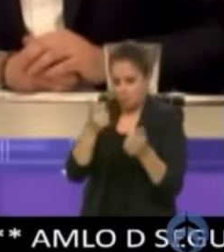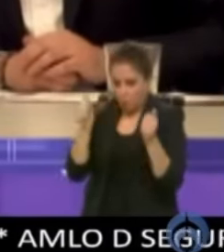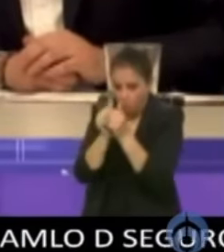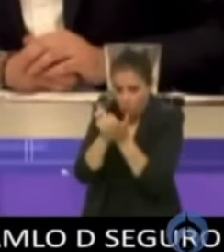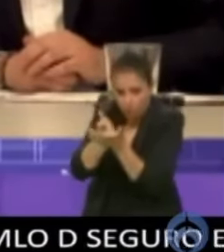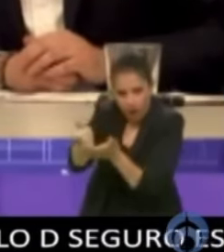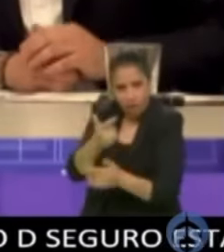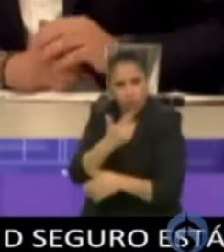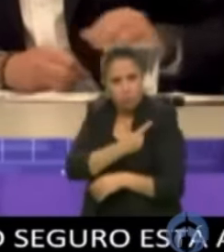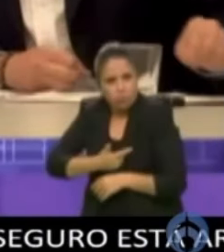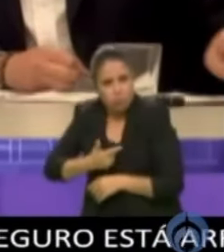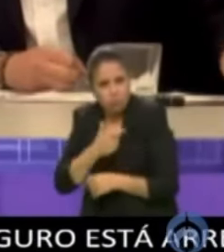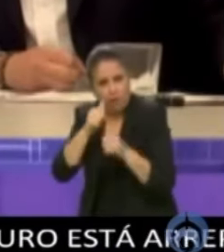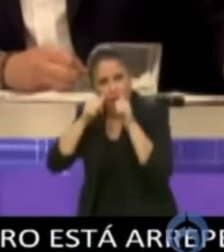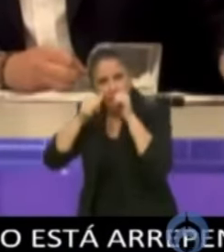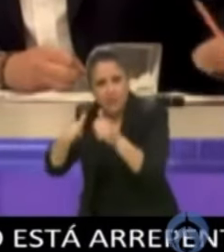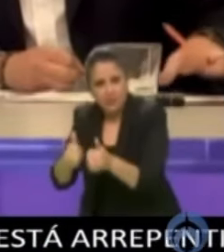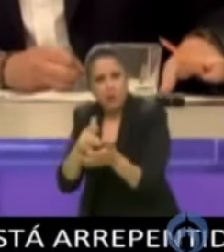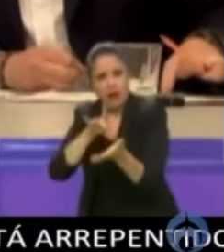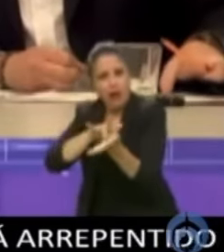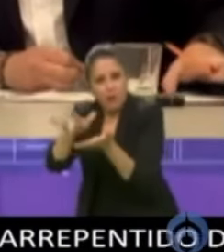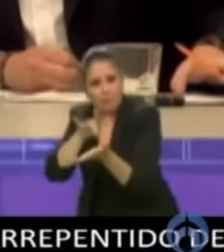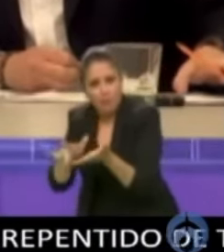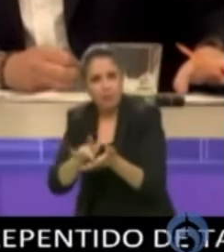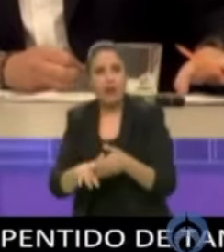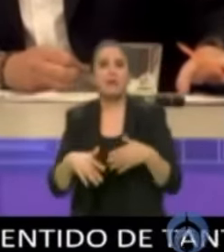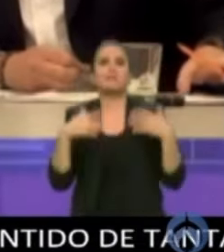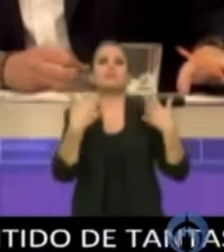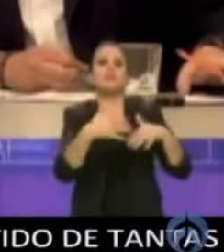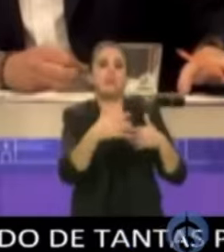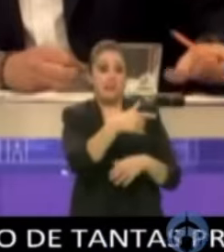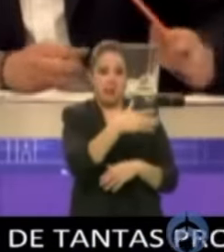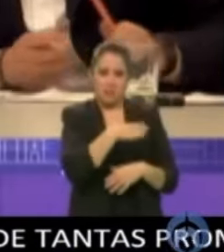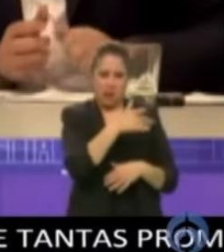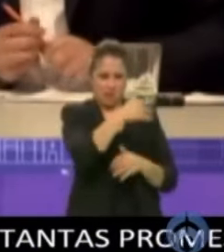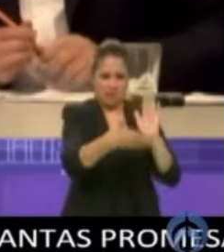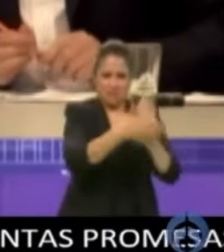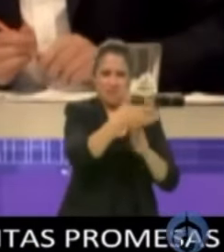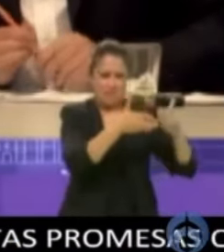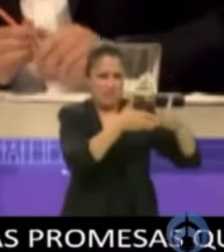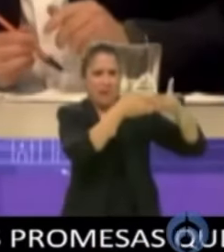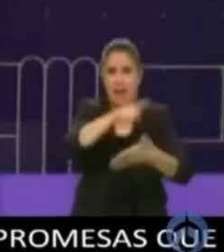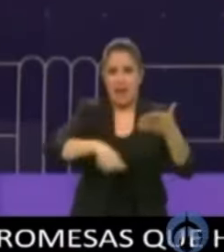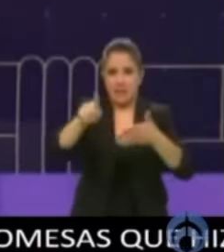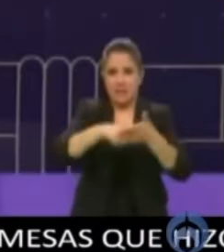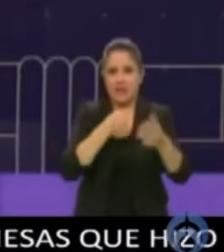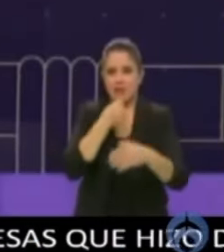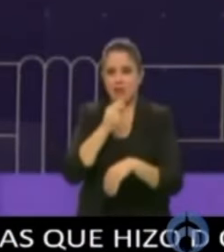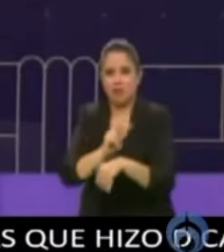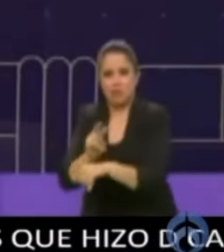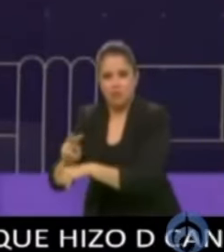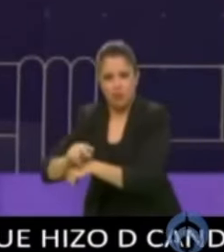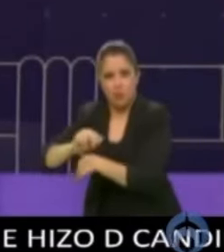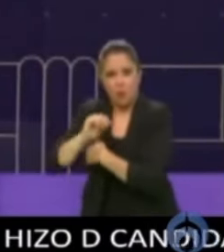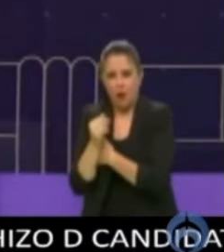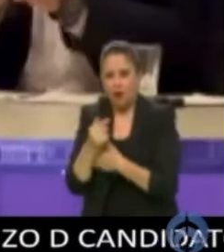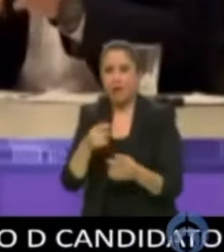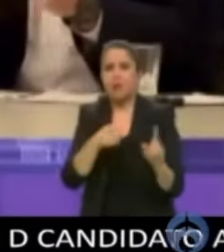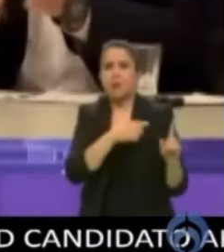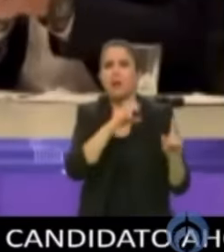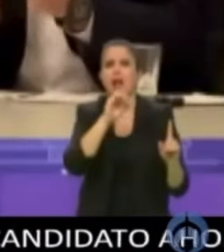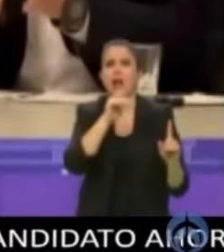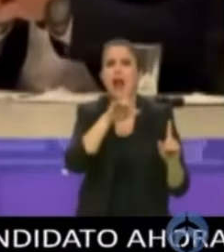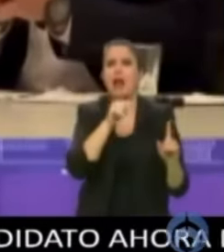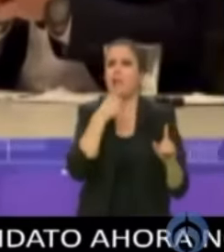no hay dinero de dónde pagarlo. Y bueno, pues los tres candidatos de alguna manera en su estilo dijeron, ah, no,